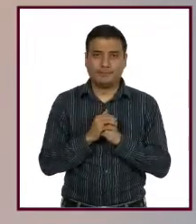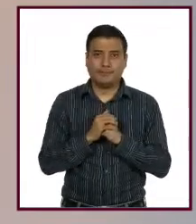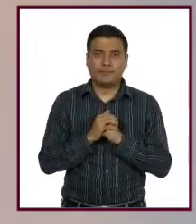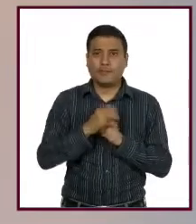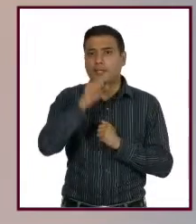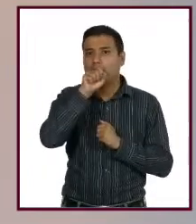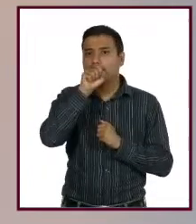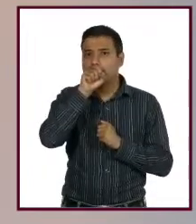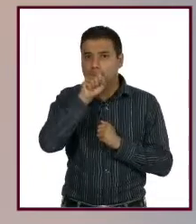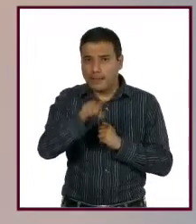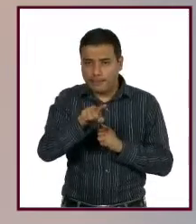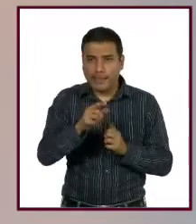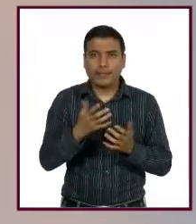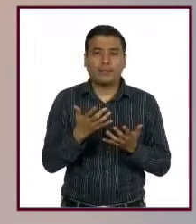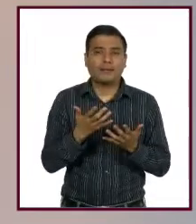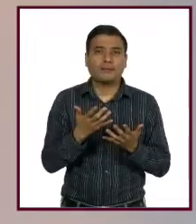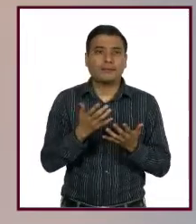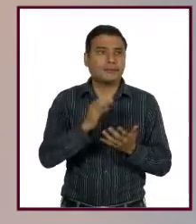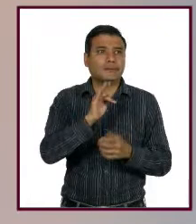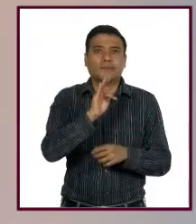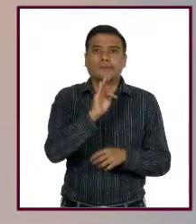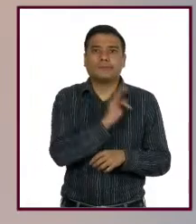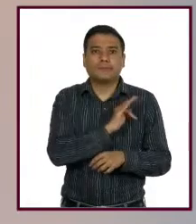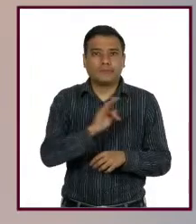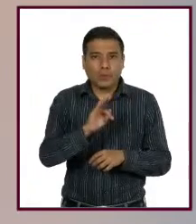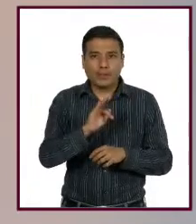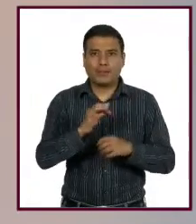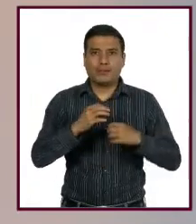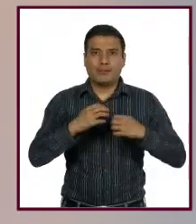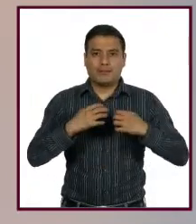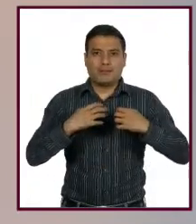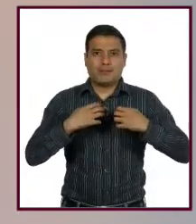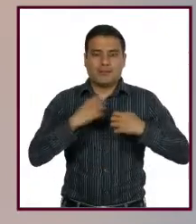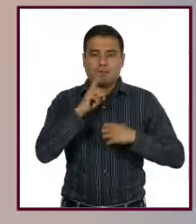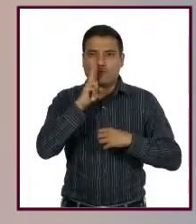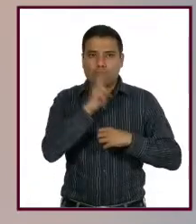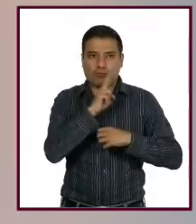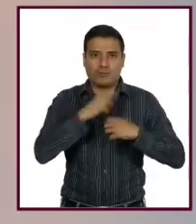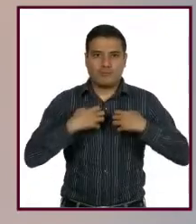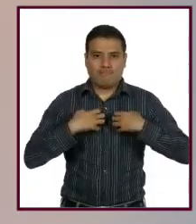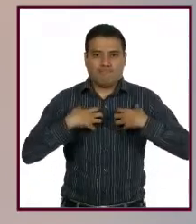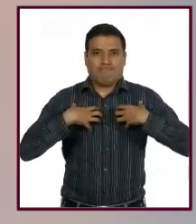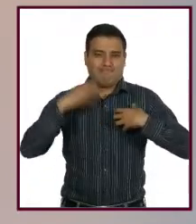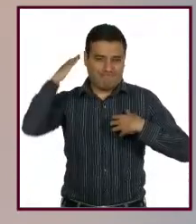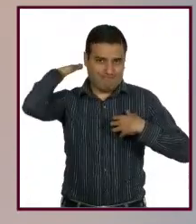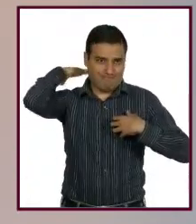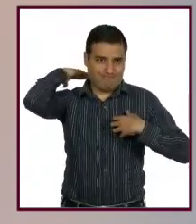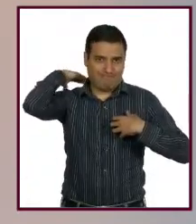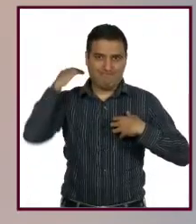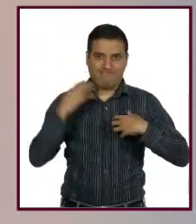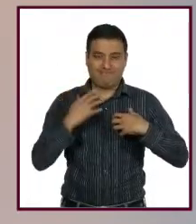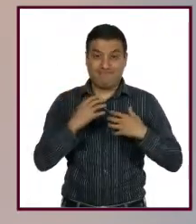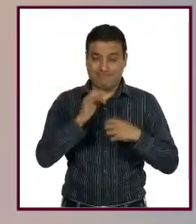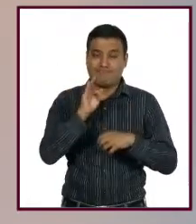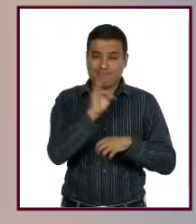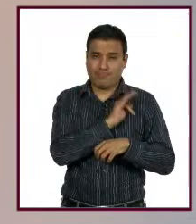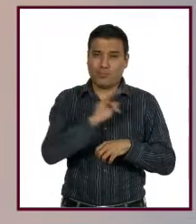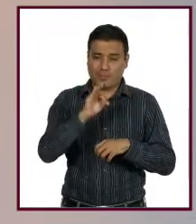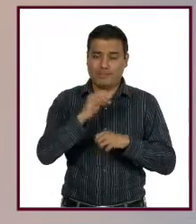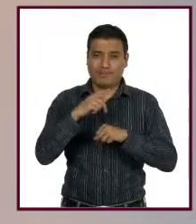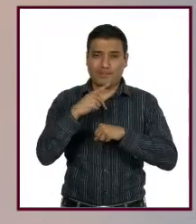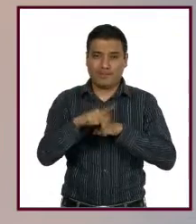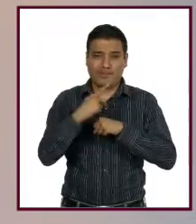vías respiratorias más inferiores como bronquios o pulmones. Pues una persona con asma o que